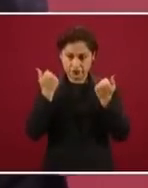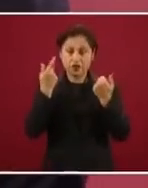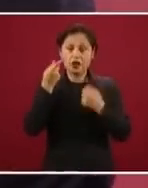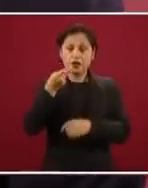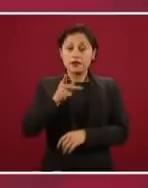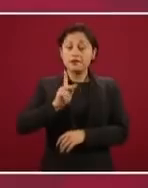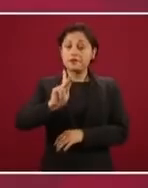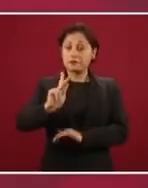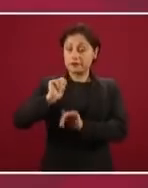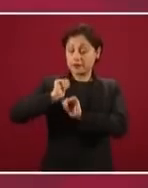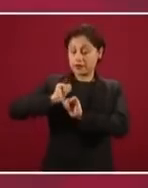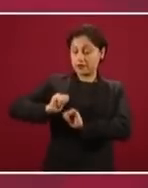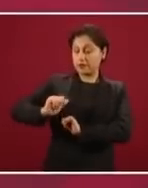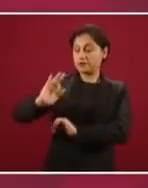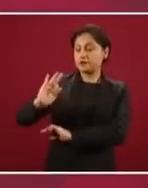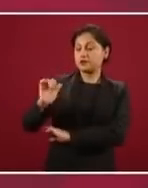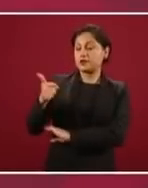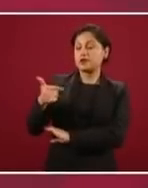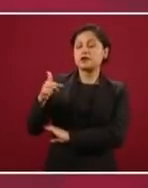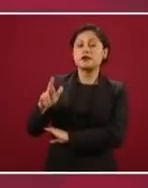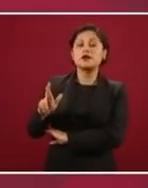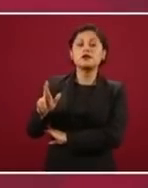es autónoma